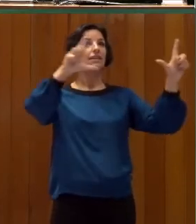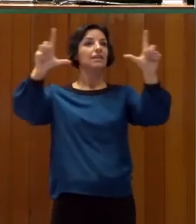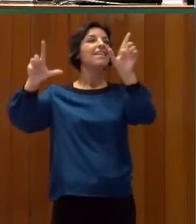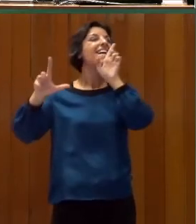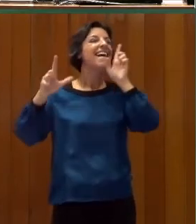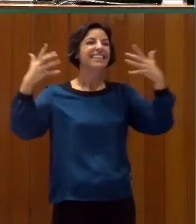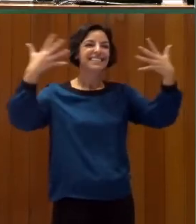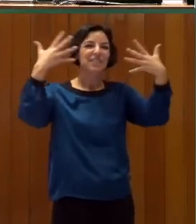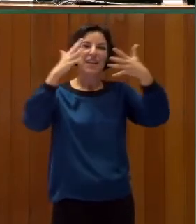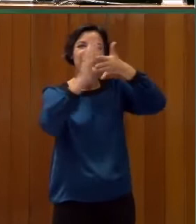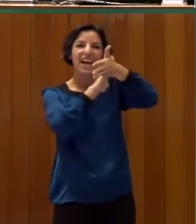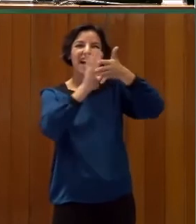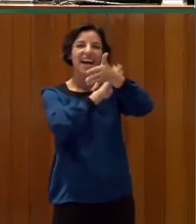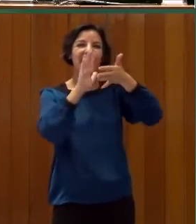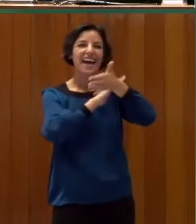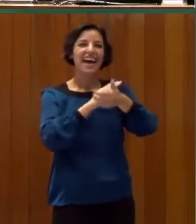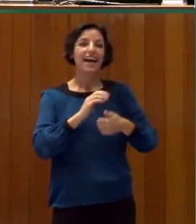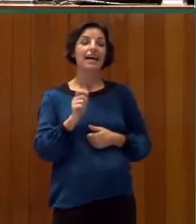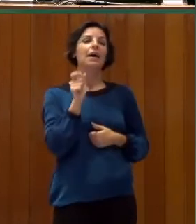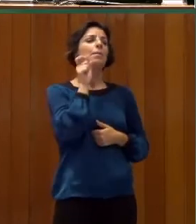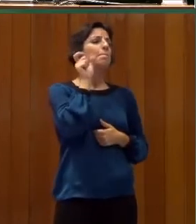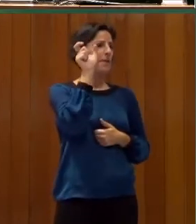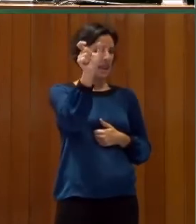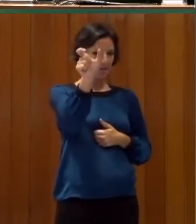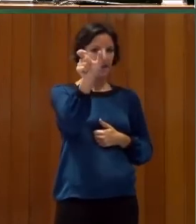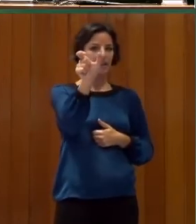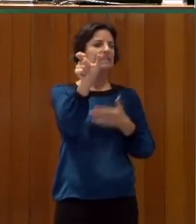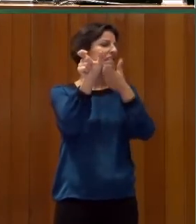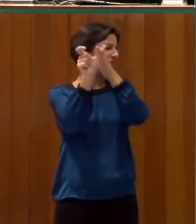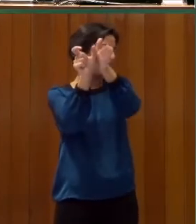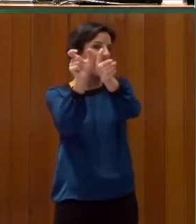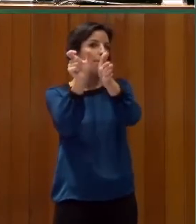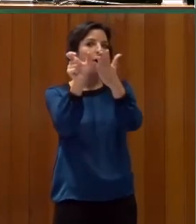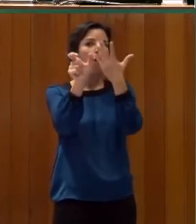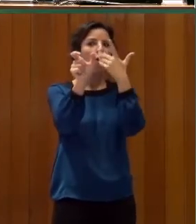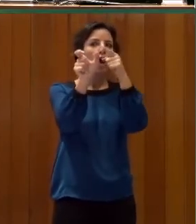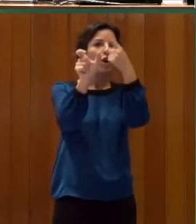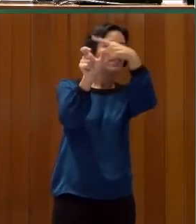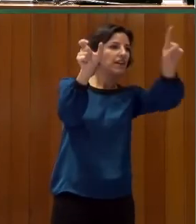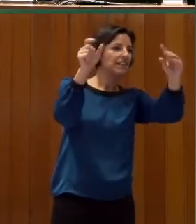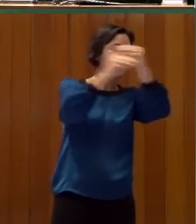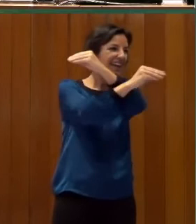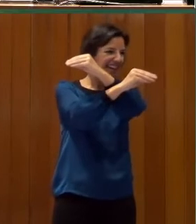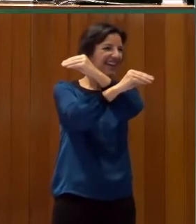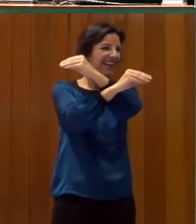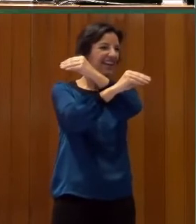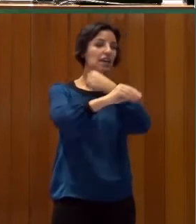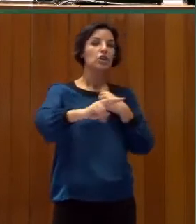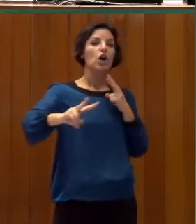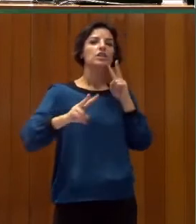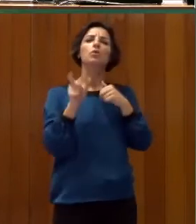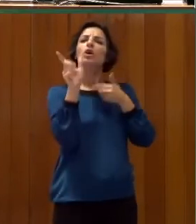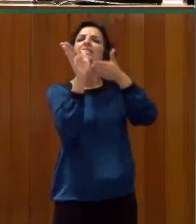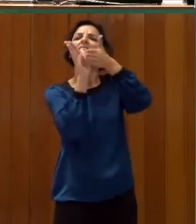habíamos visto antes, entre el significado de la palabra y el color de la tinta. Aquí el participante tiene que responder al color